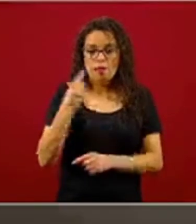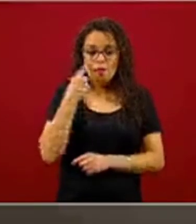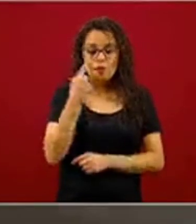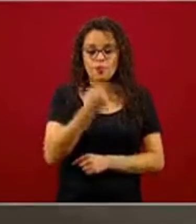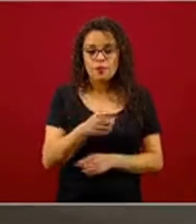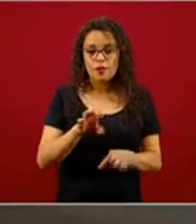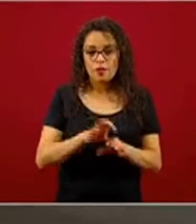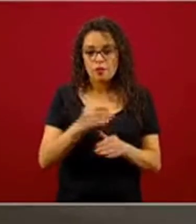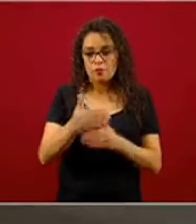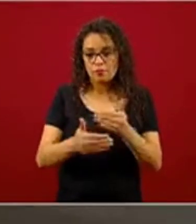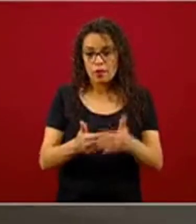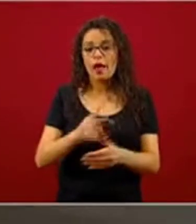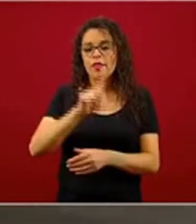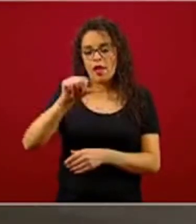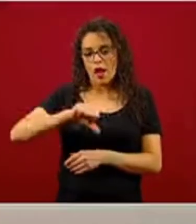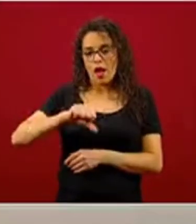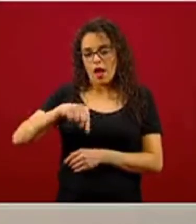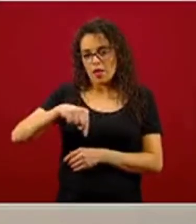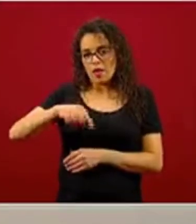presentando aquí. Y